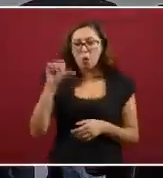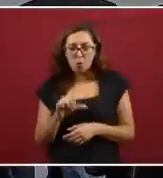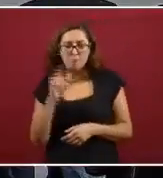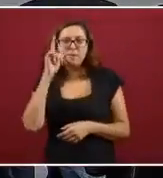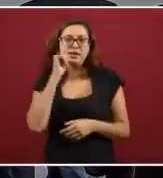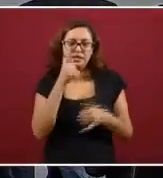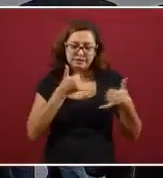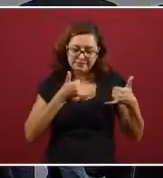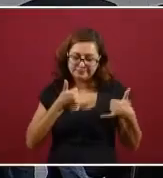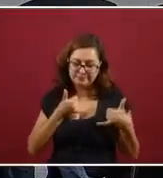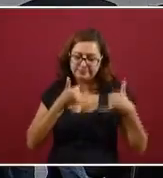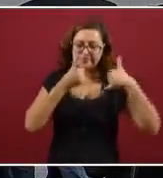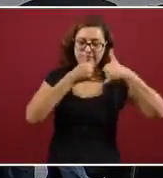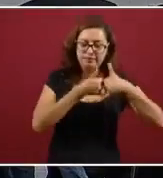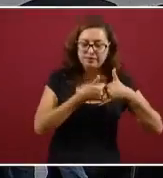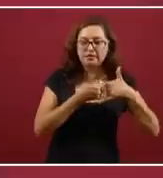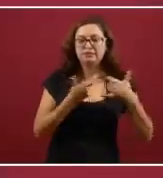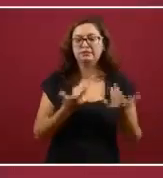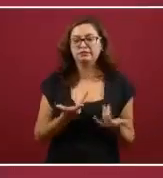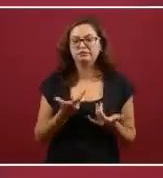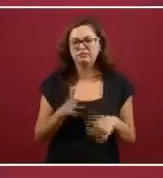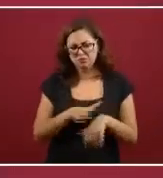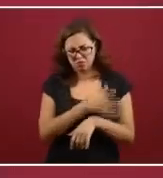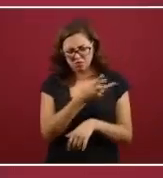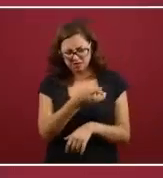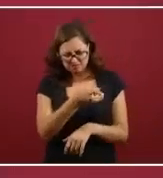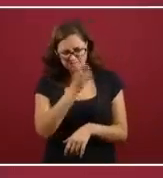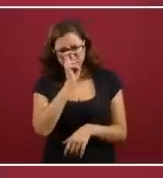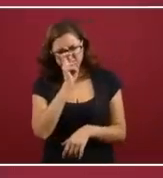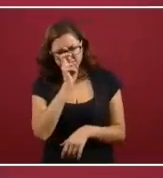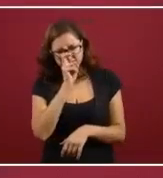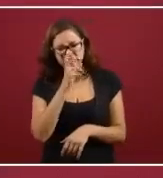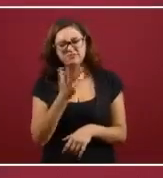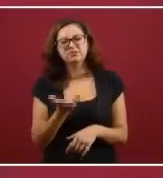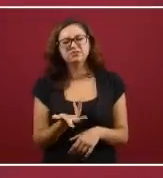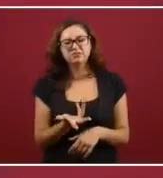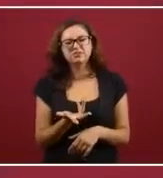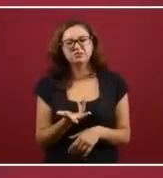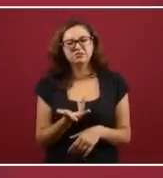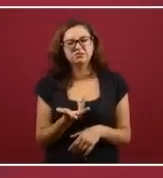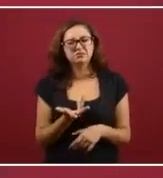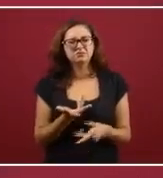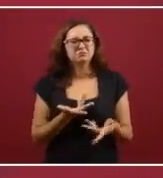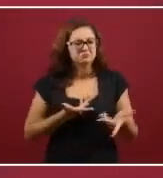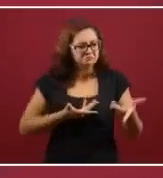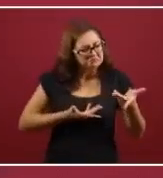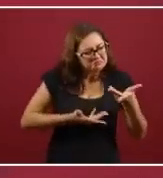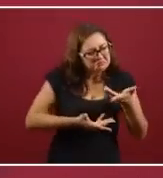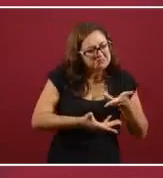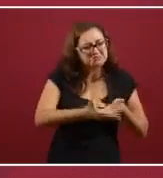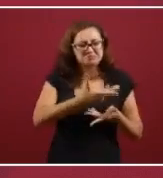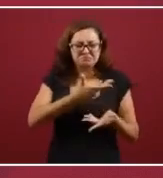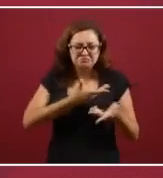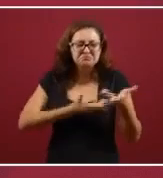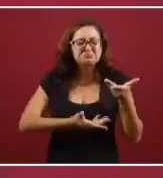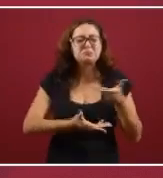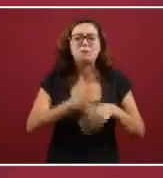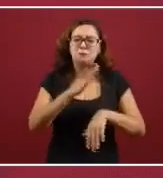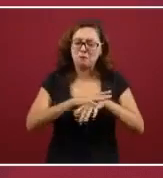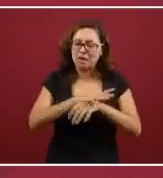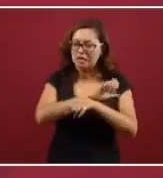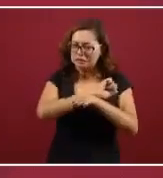la mañana para decir por qué la rigidez, cómo es que podemos ayudar a destrabar